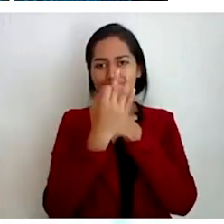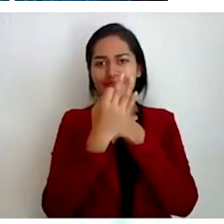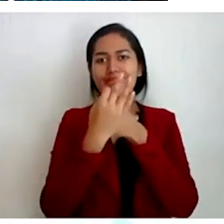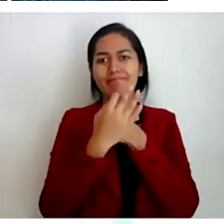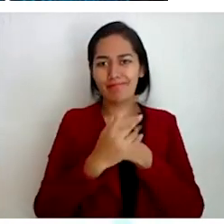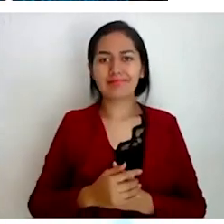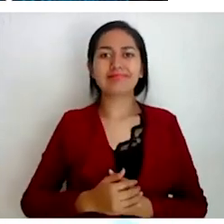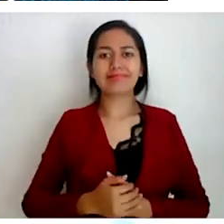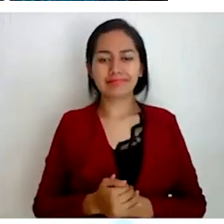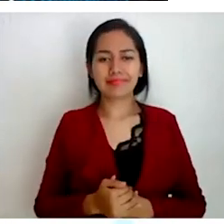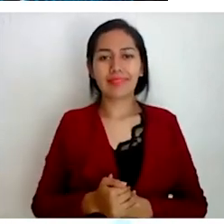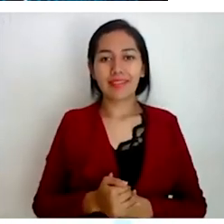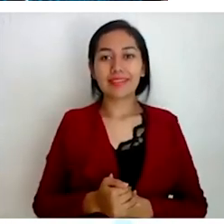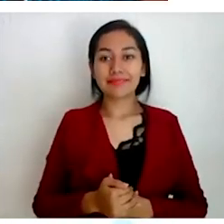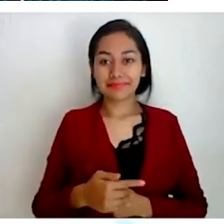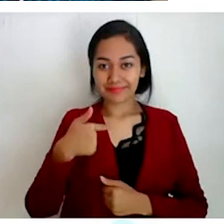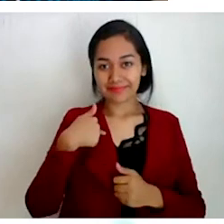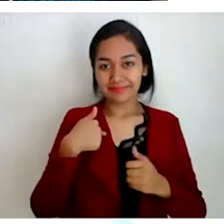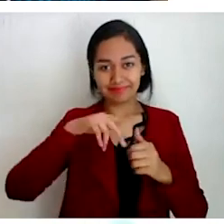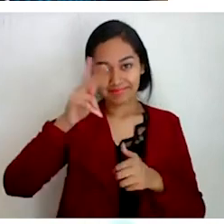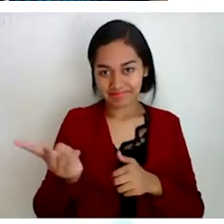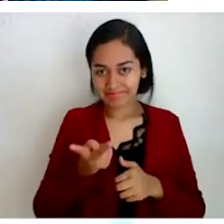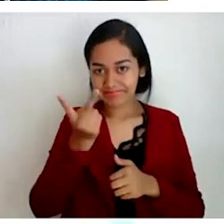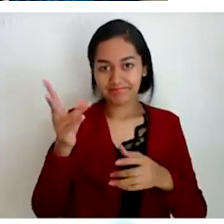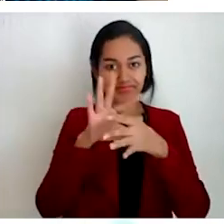Ahí terminé de responder esas. No sé si hay alguien más.